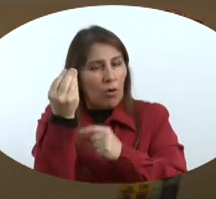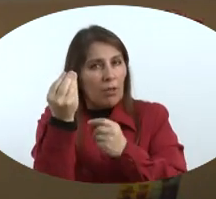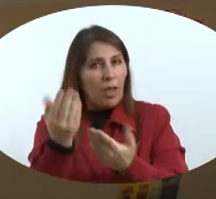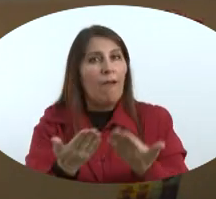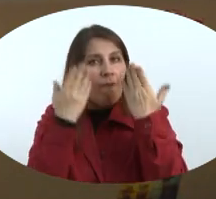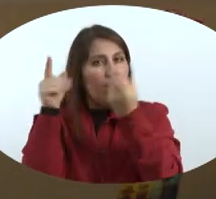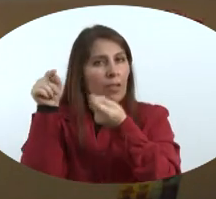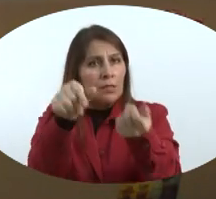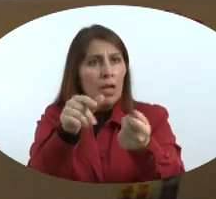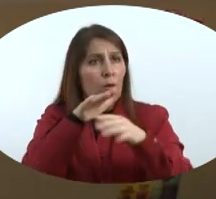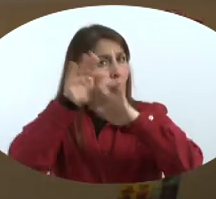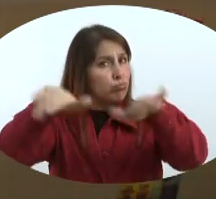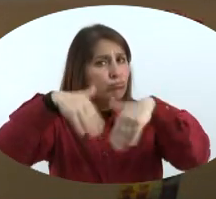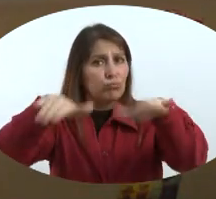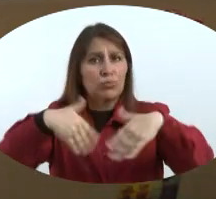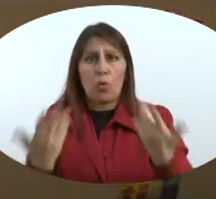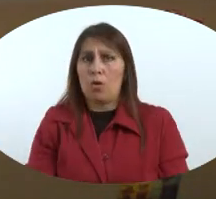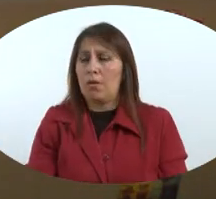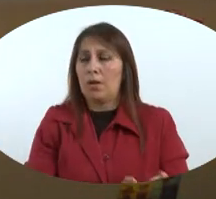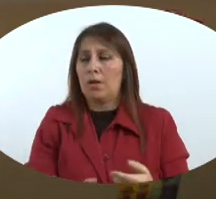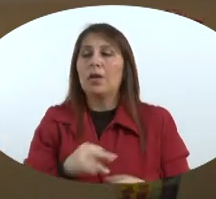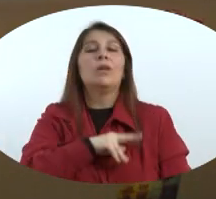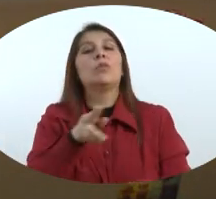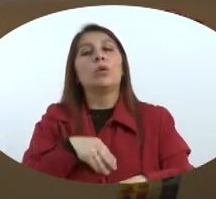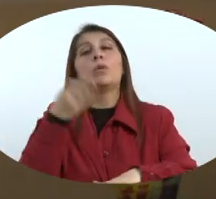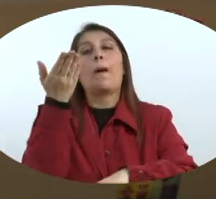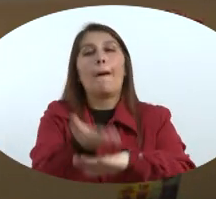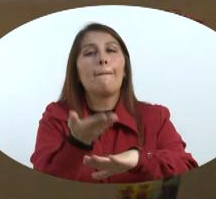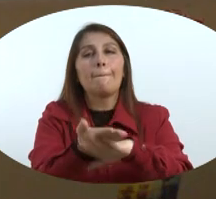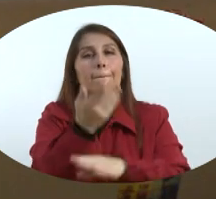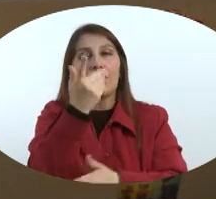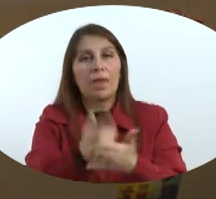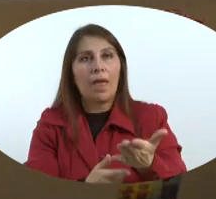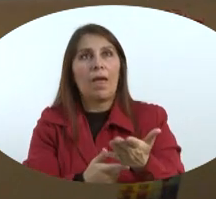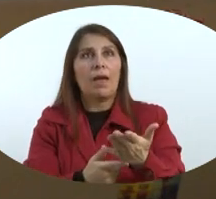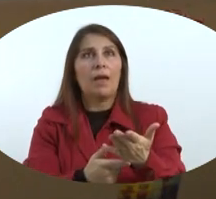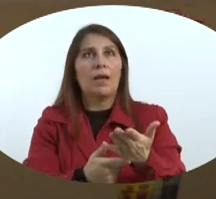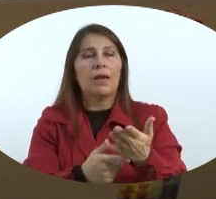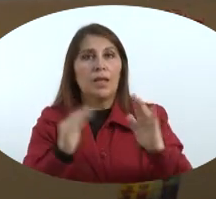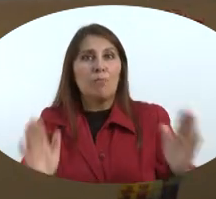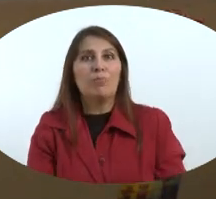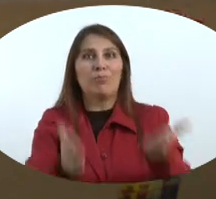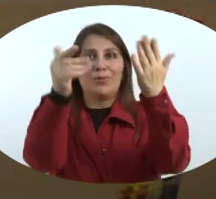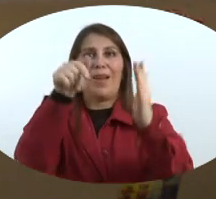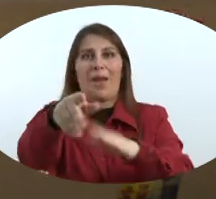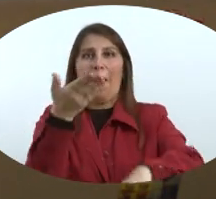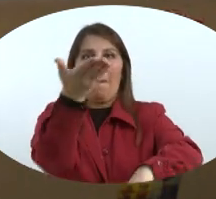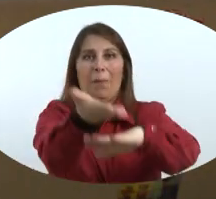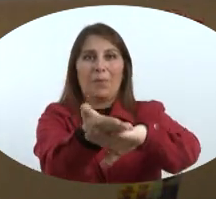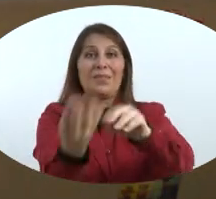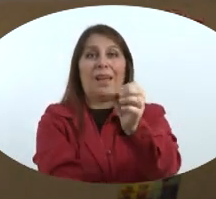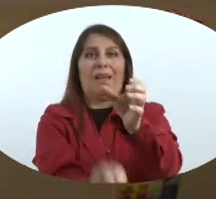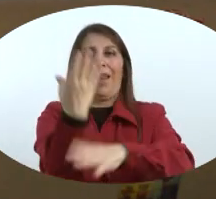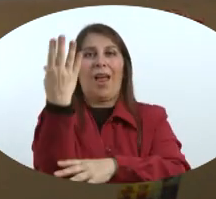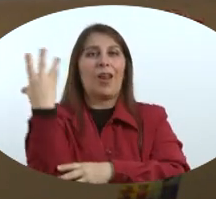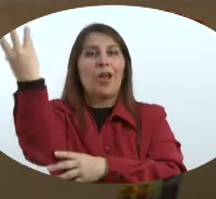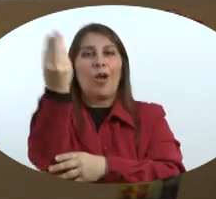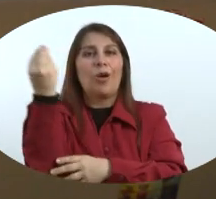universidad proponemos llevar pues abanderar esta propuesta en donde participe